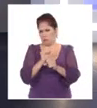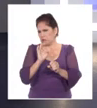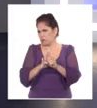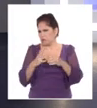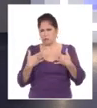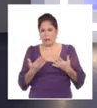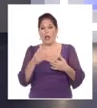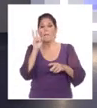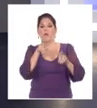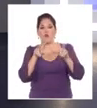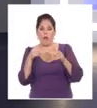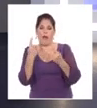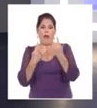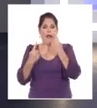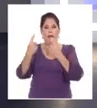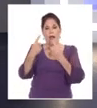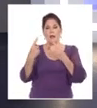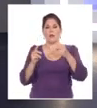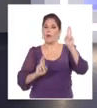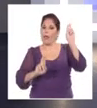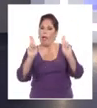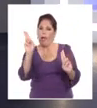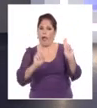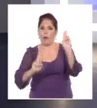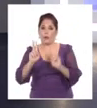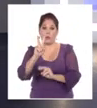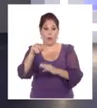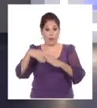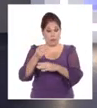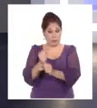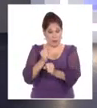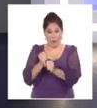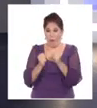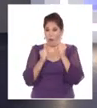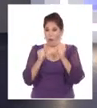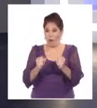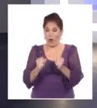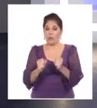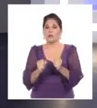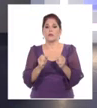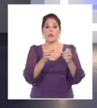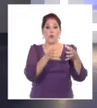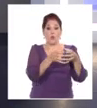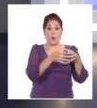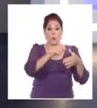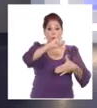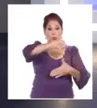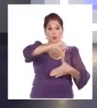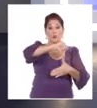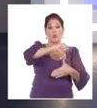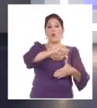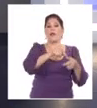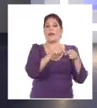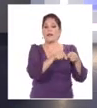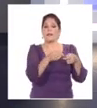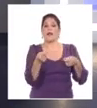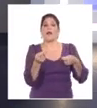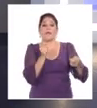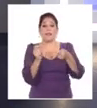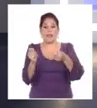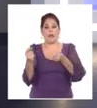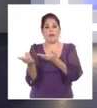en la búsqueda de posturas comunes durante dos jornadas de trabajo el bloque de países del sur Global insistirá en las negociaciones